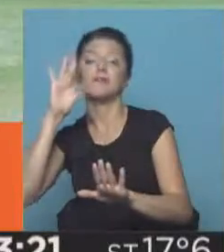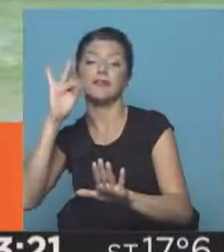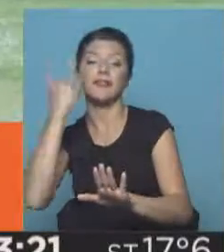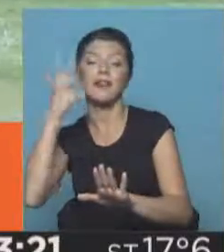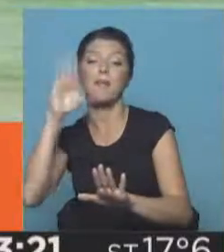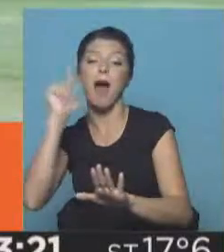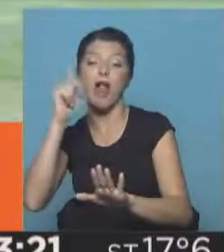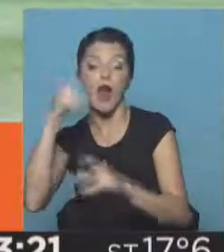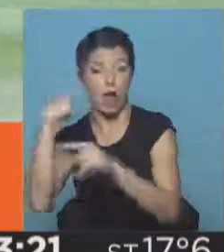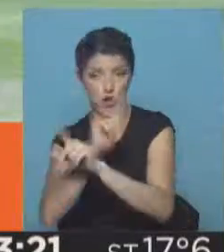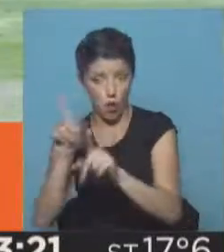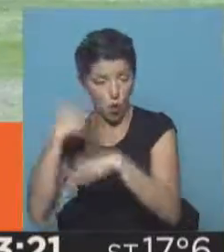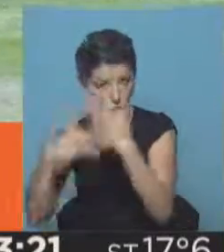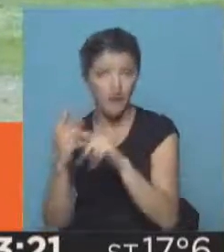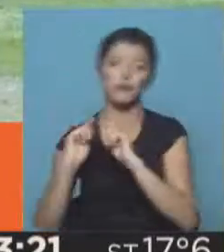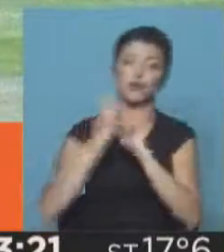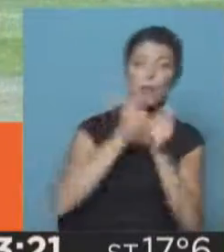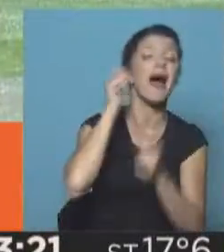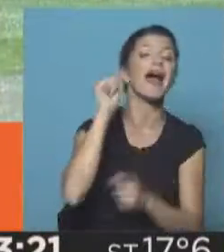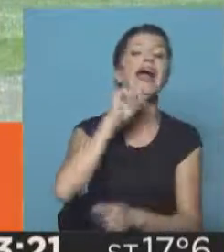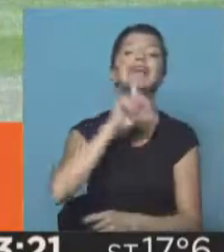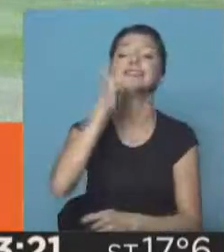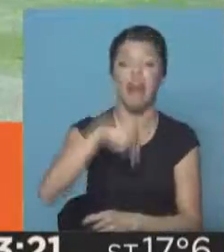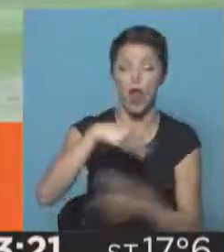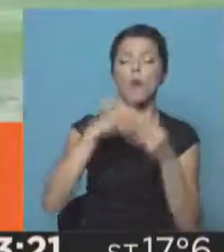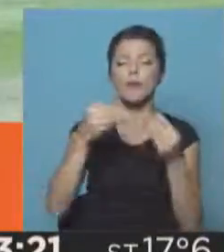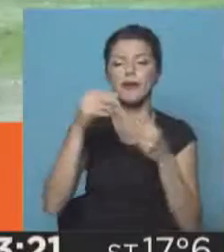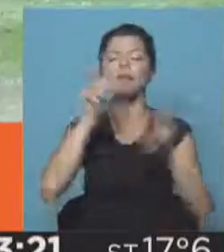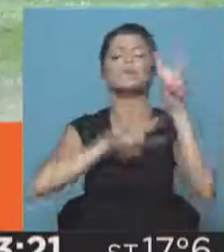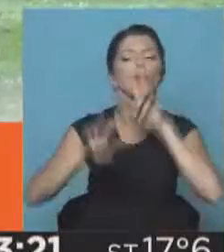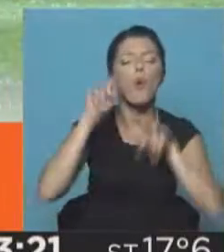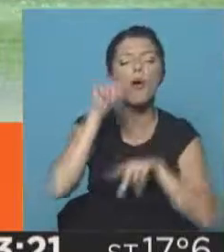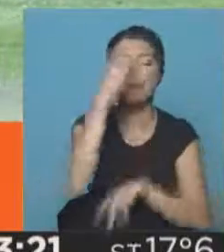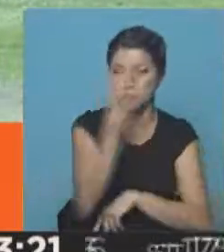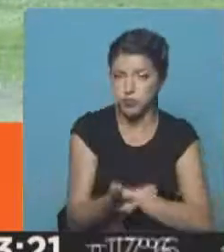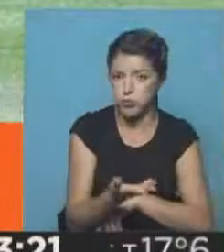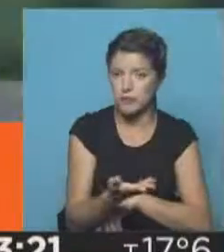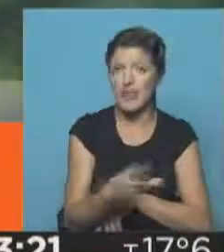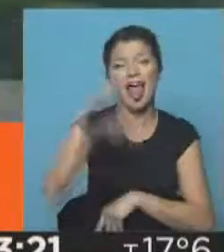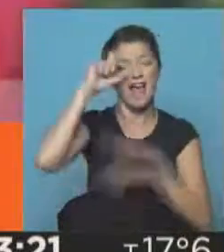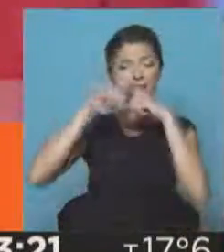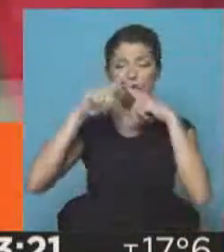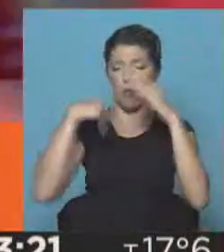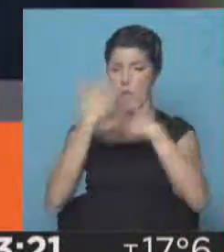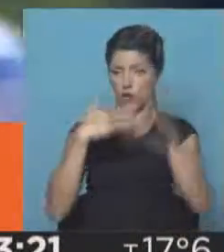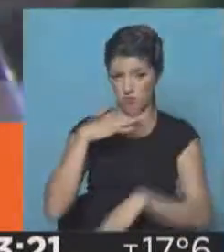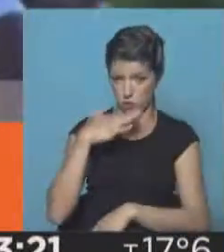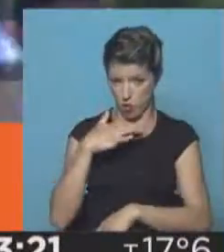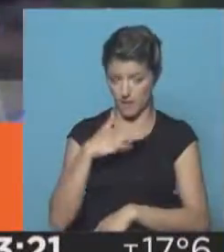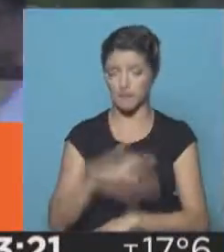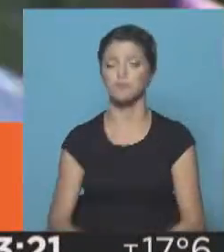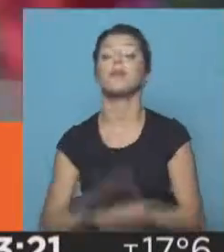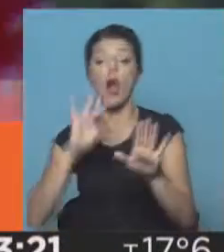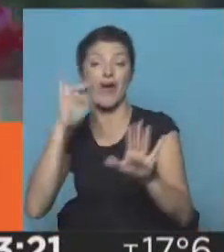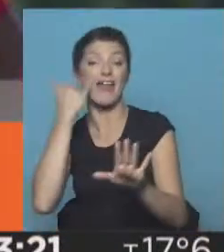explicó que es por un mayor recorrido que tiene el exjugador de Boca Juniors. Bueno, Dybala